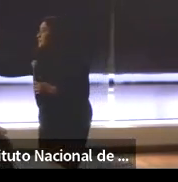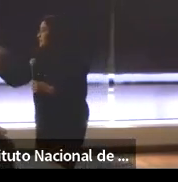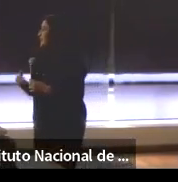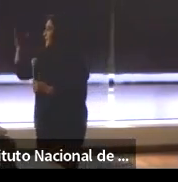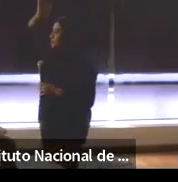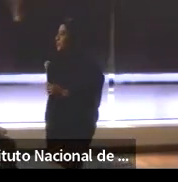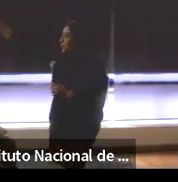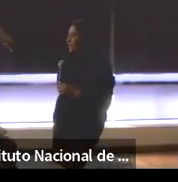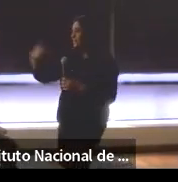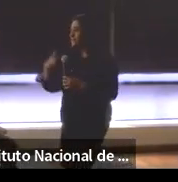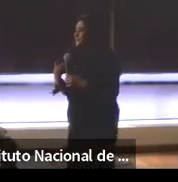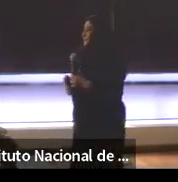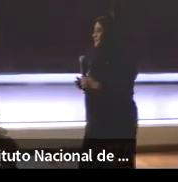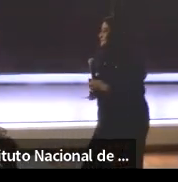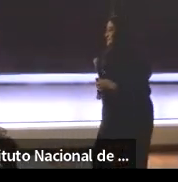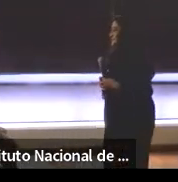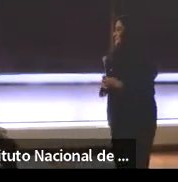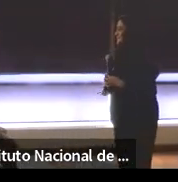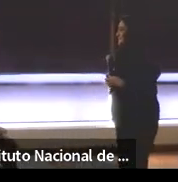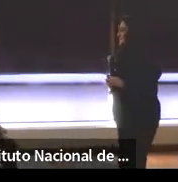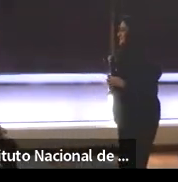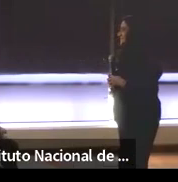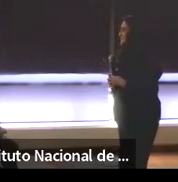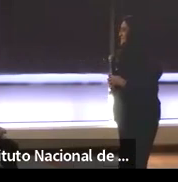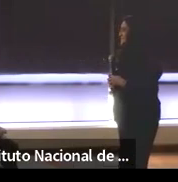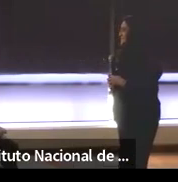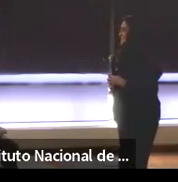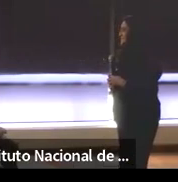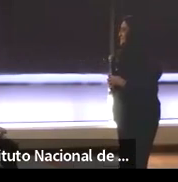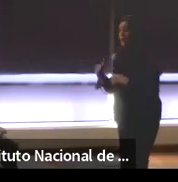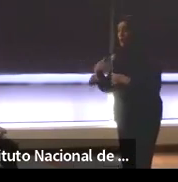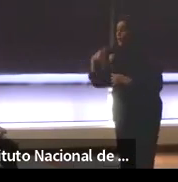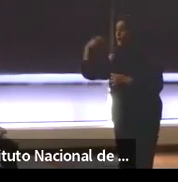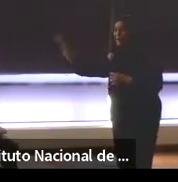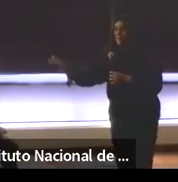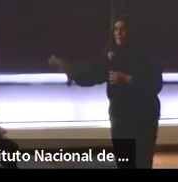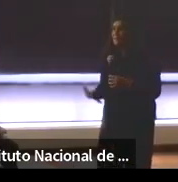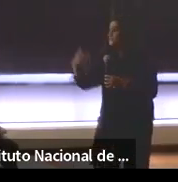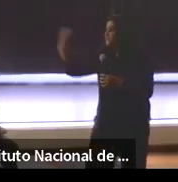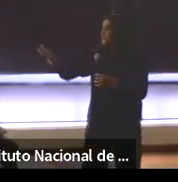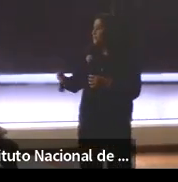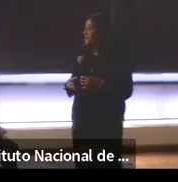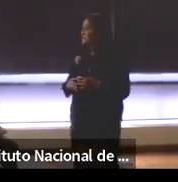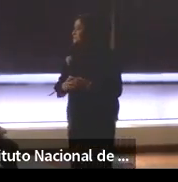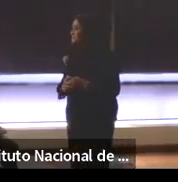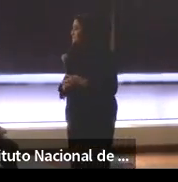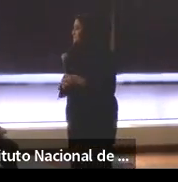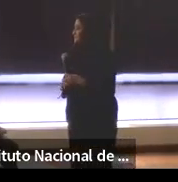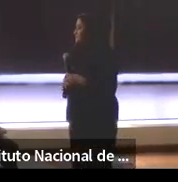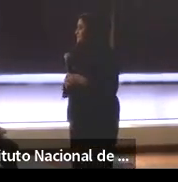la que esa persona te ve es su problema no el tuyo no no la recibas viéndola